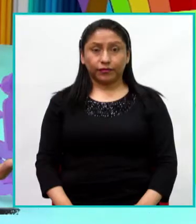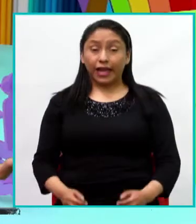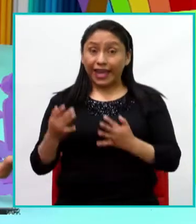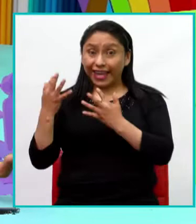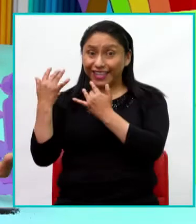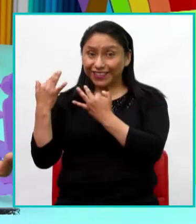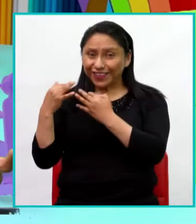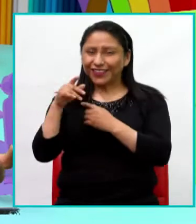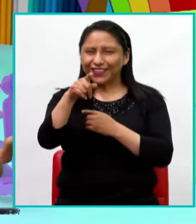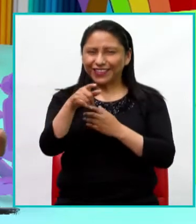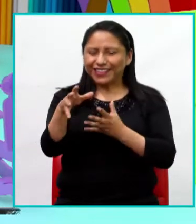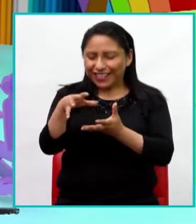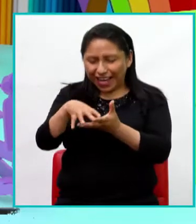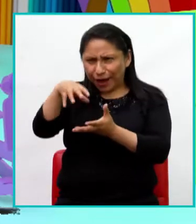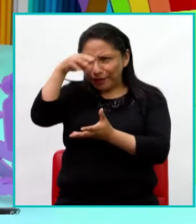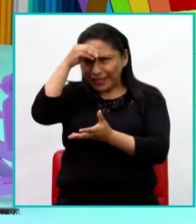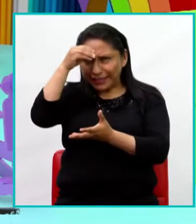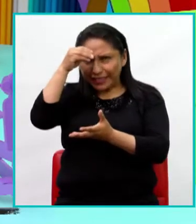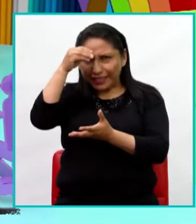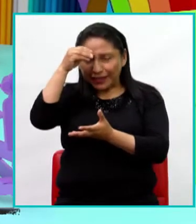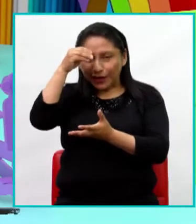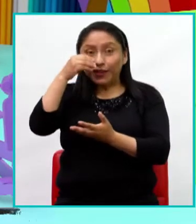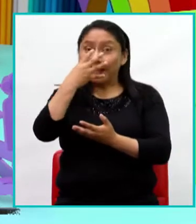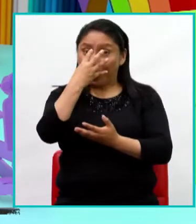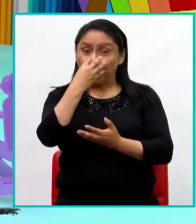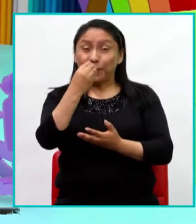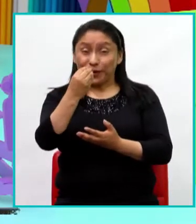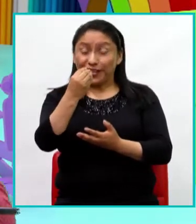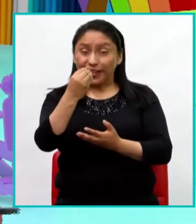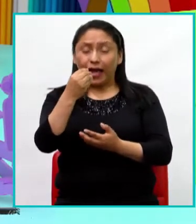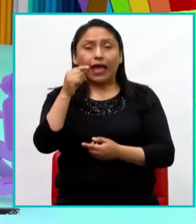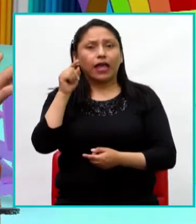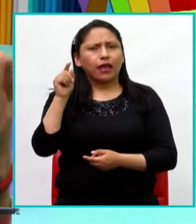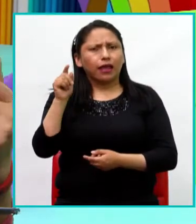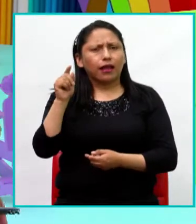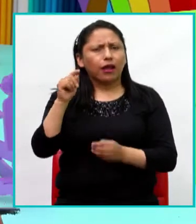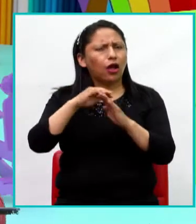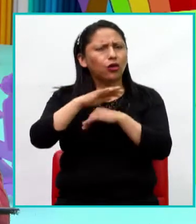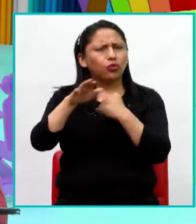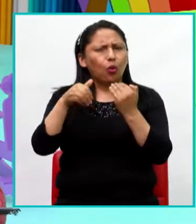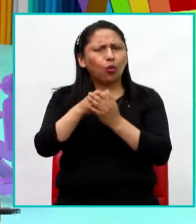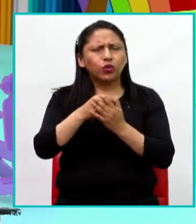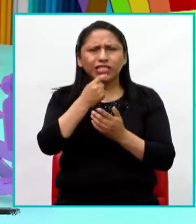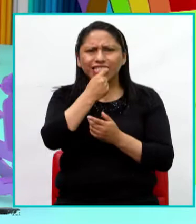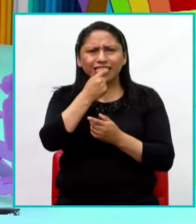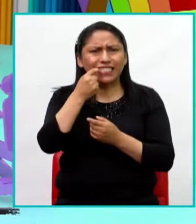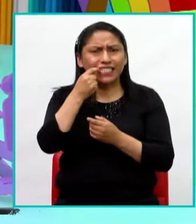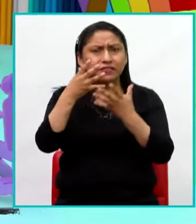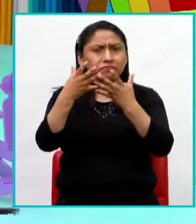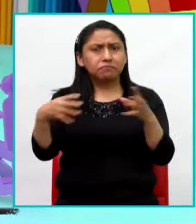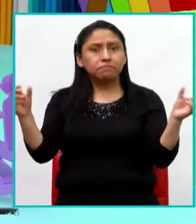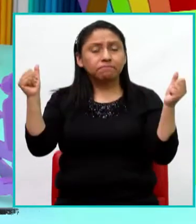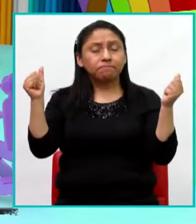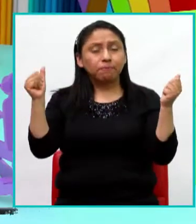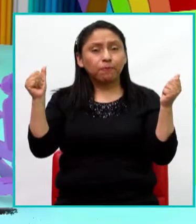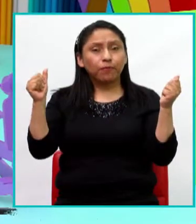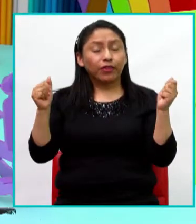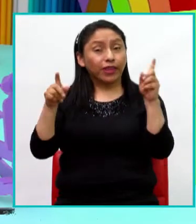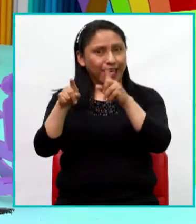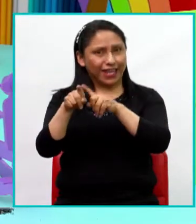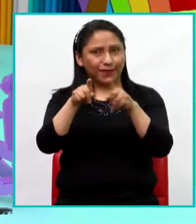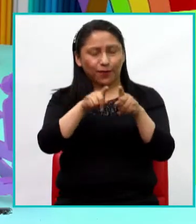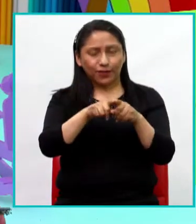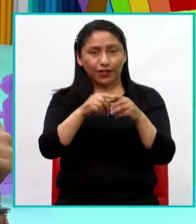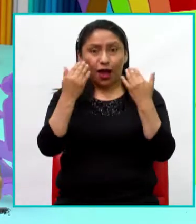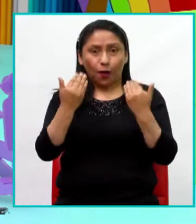Espero que hayan aprendido mucho de la brujita Natita, porque ella perdió todos sus dientes. Bueno, ahora para hacer un